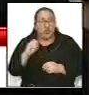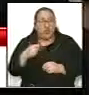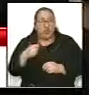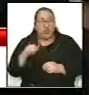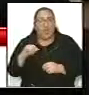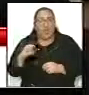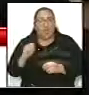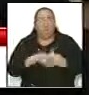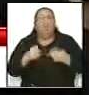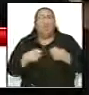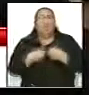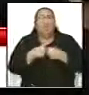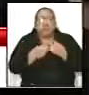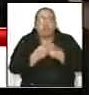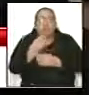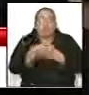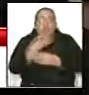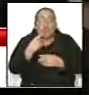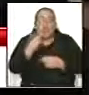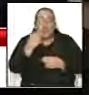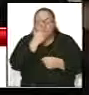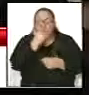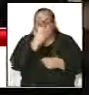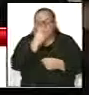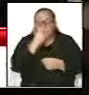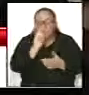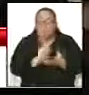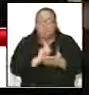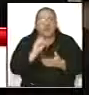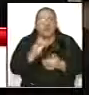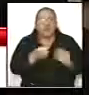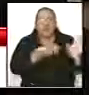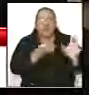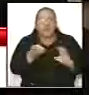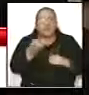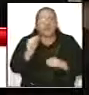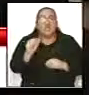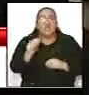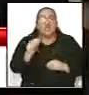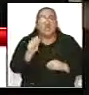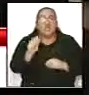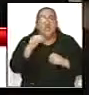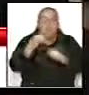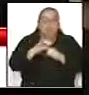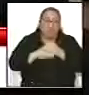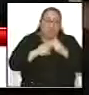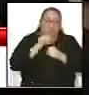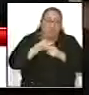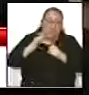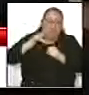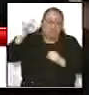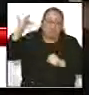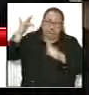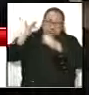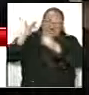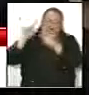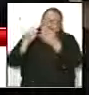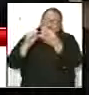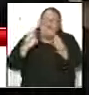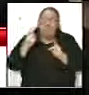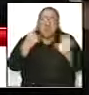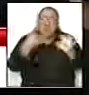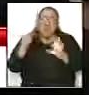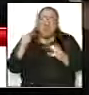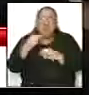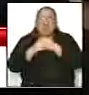hablando de que existen más de 1.900 satélites que van a poder otorgar al